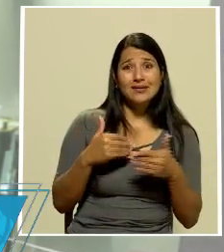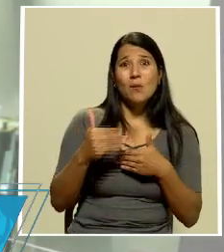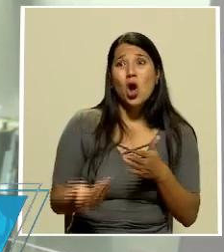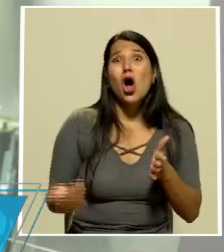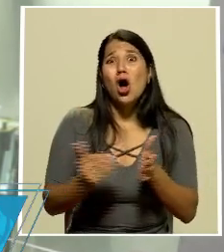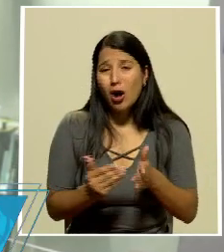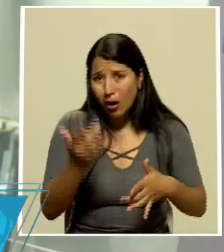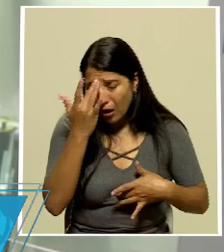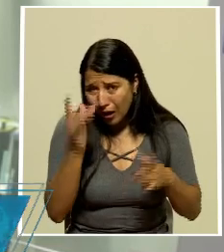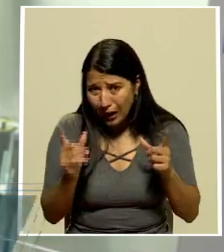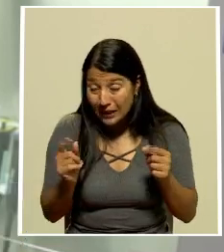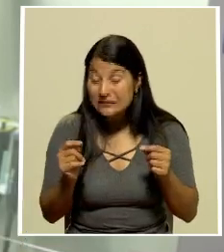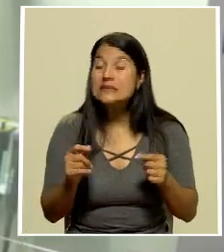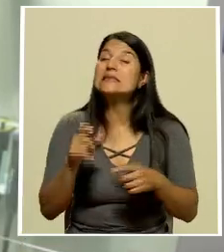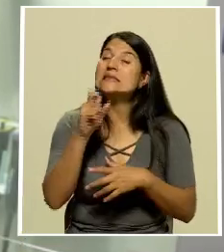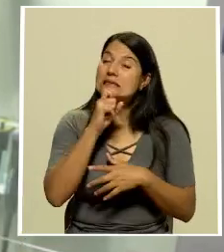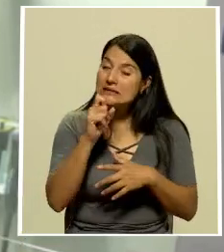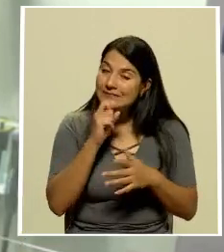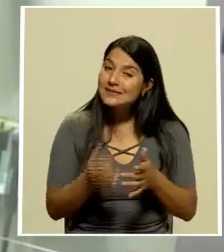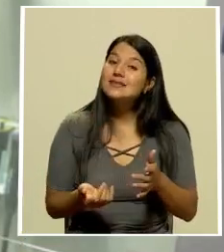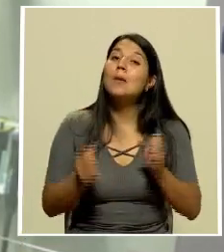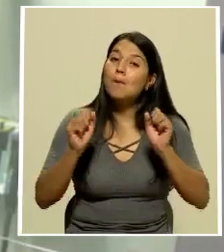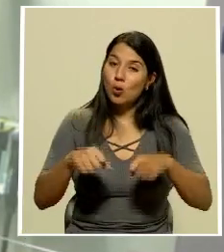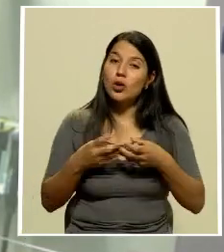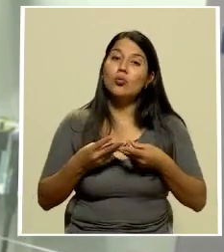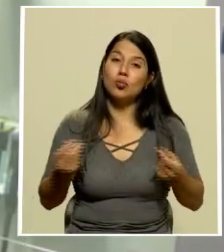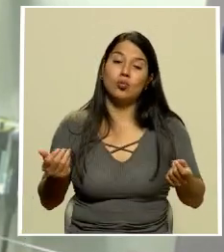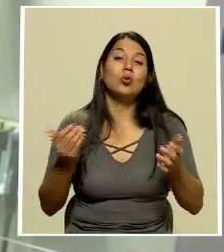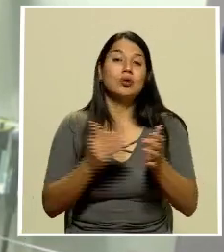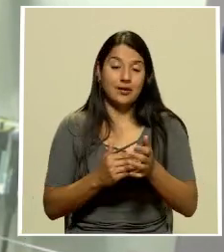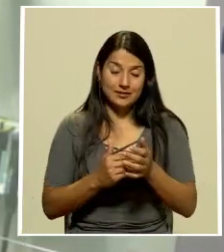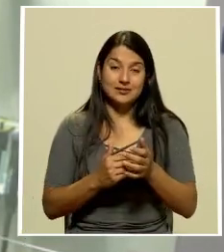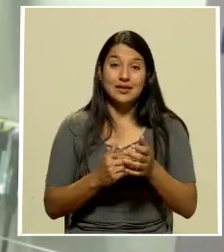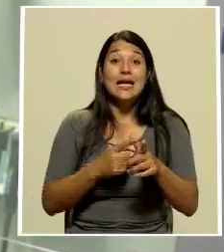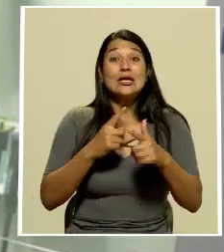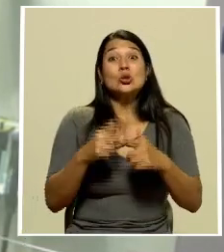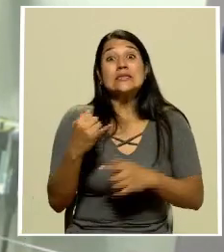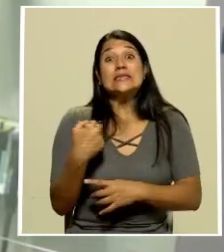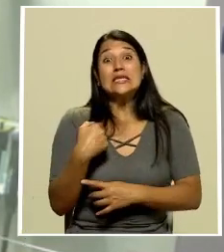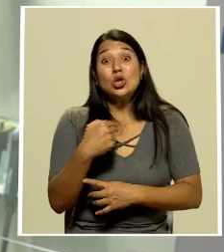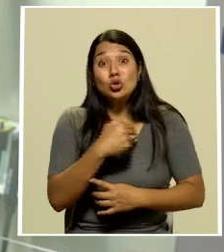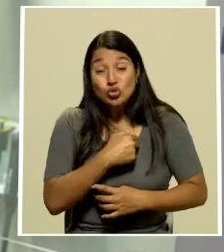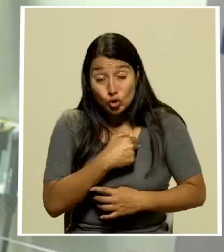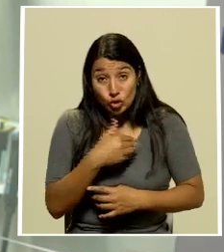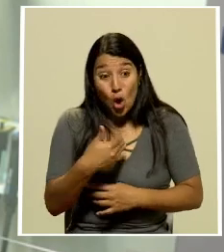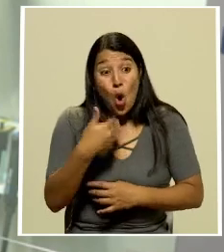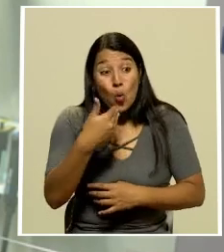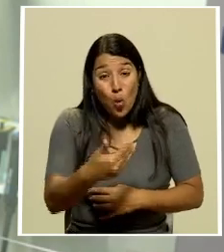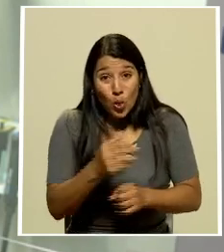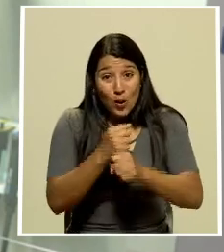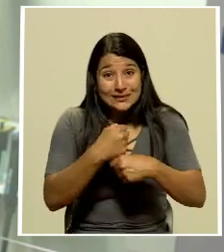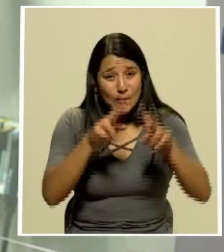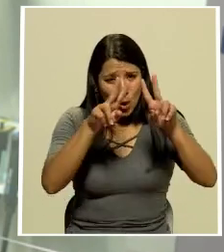más difícil regresarlo a su estado sano. Entonces, si logramos desde el momento del diagnóstico, en el momento que